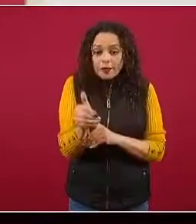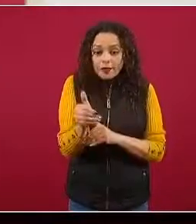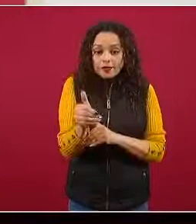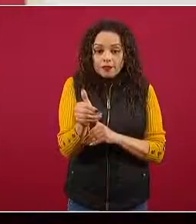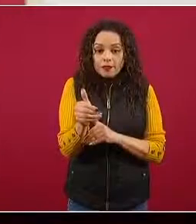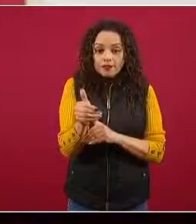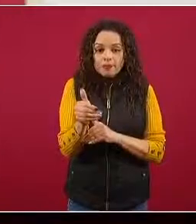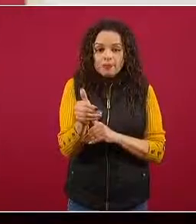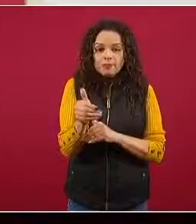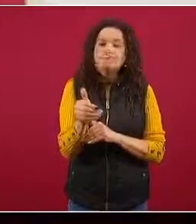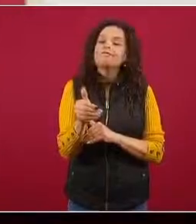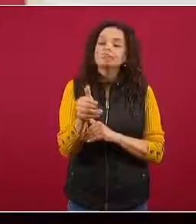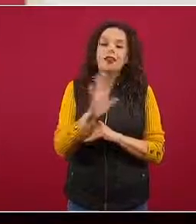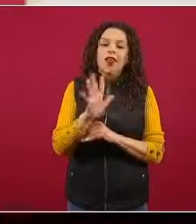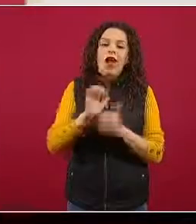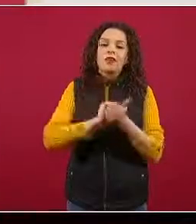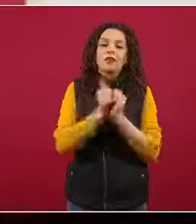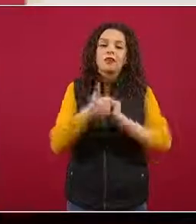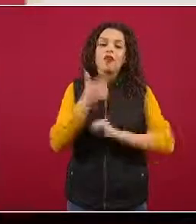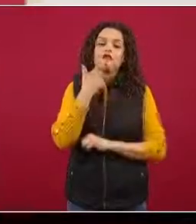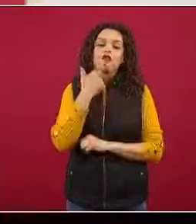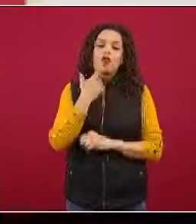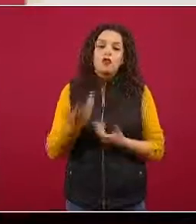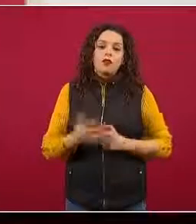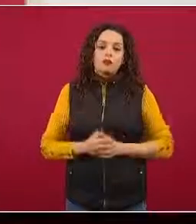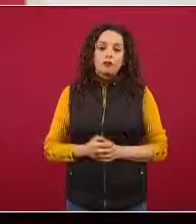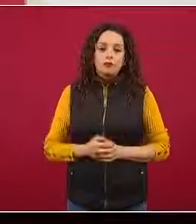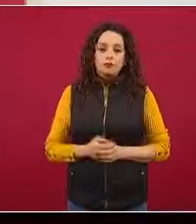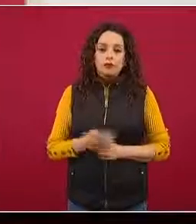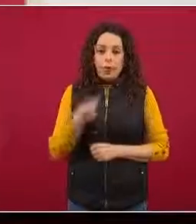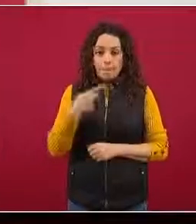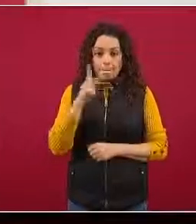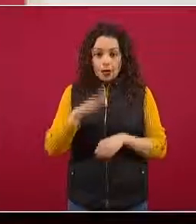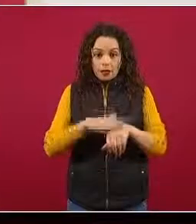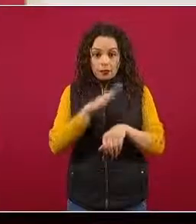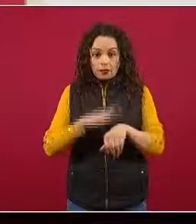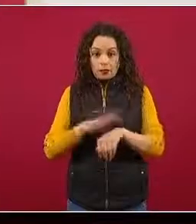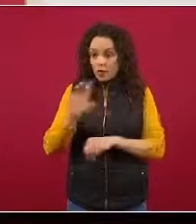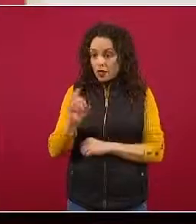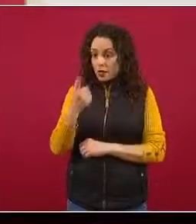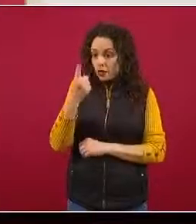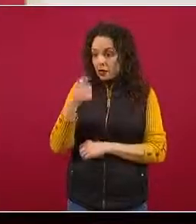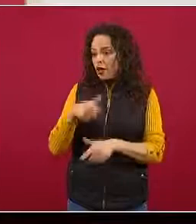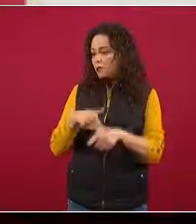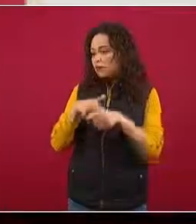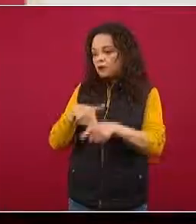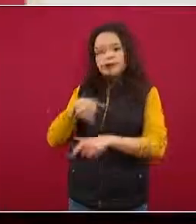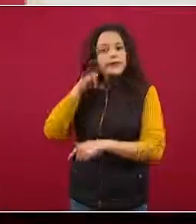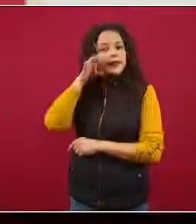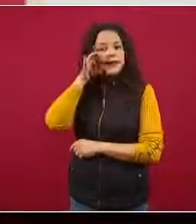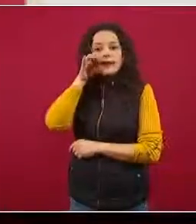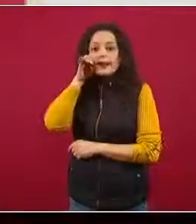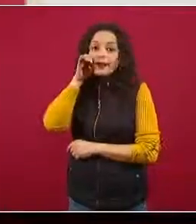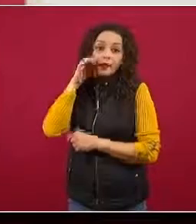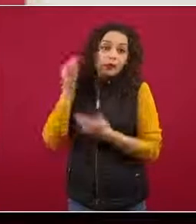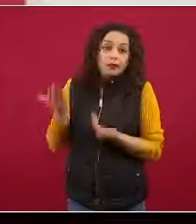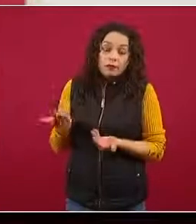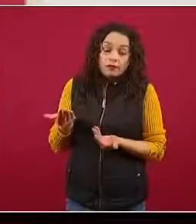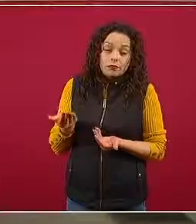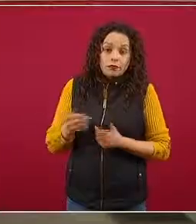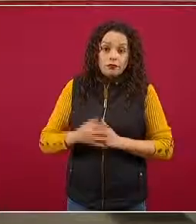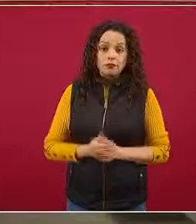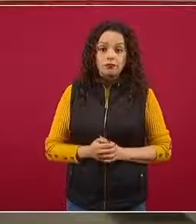de tener el rojo. Pero si la calificación es 31, sigue siendo naranja. Entonces,